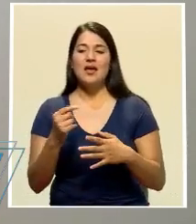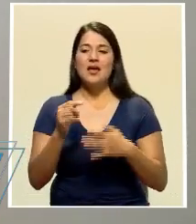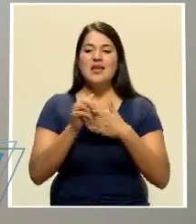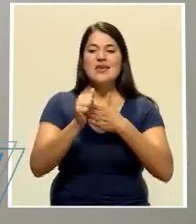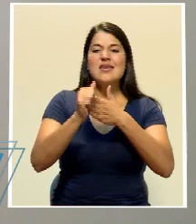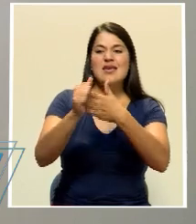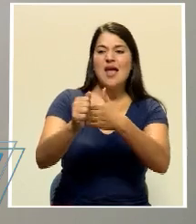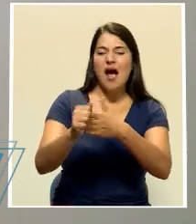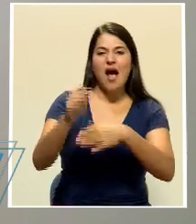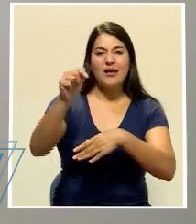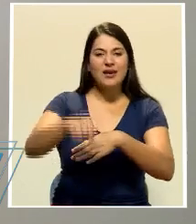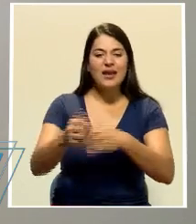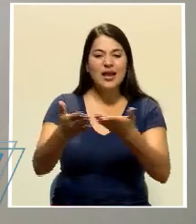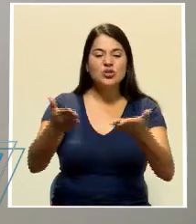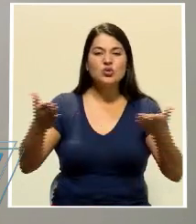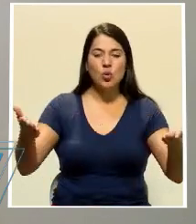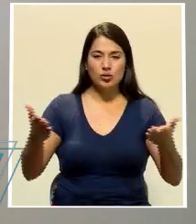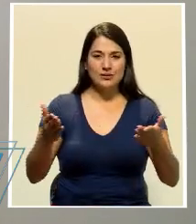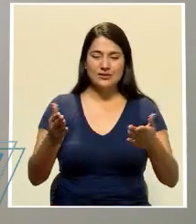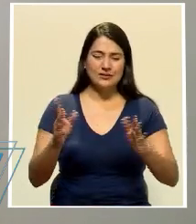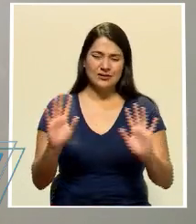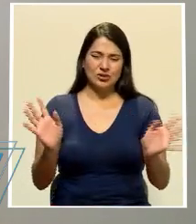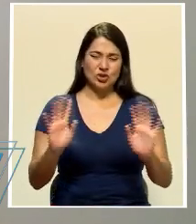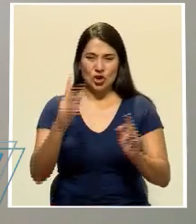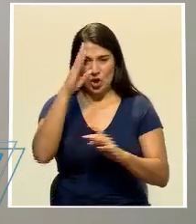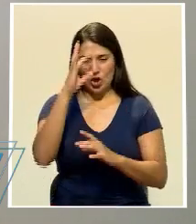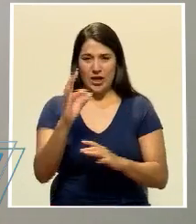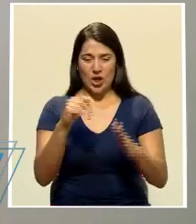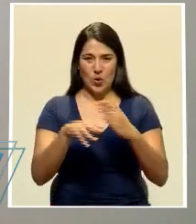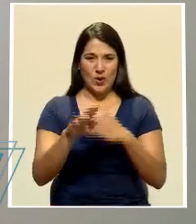contra el sindicalismo, como algunos pretenden,